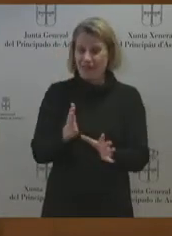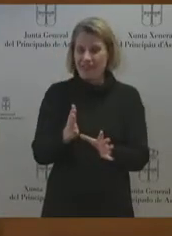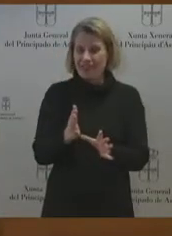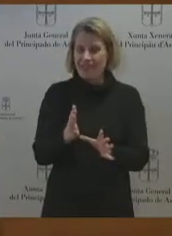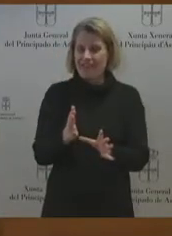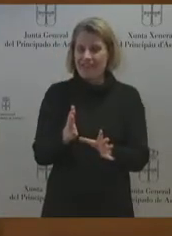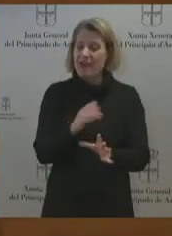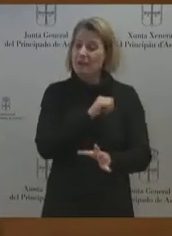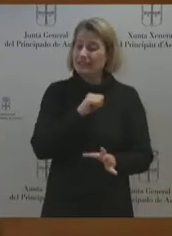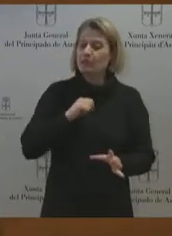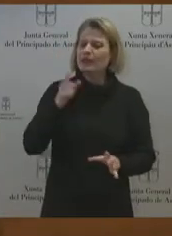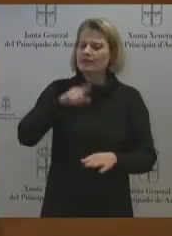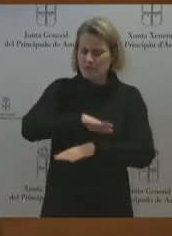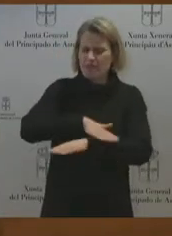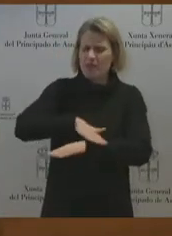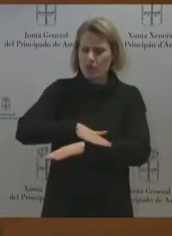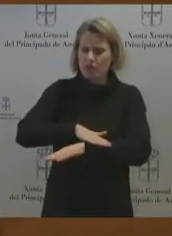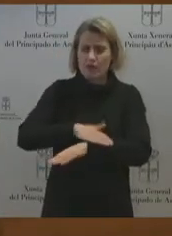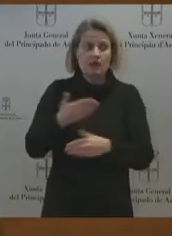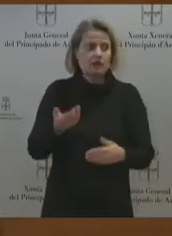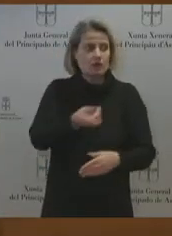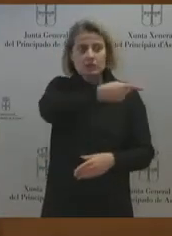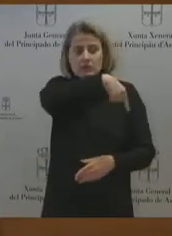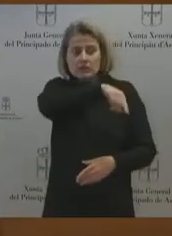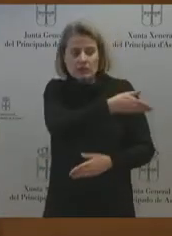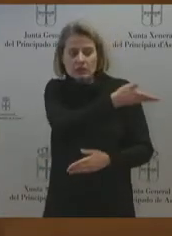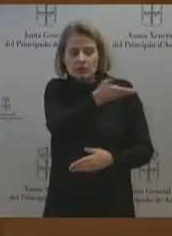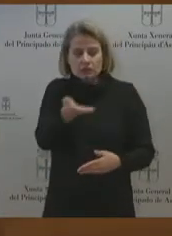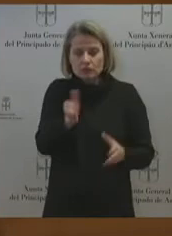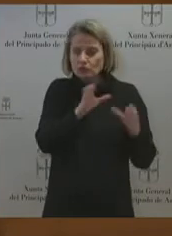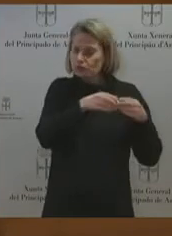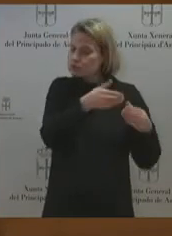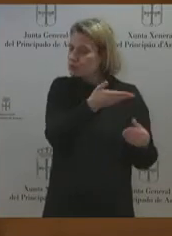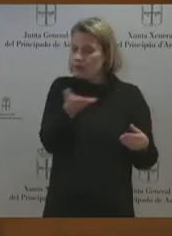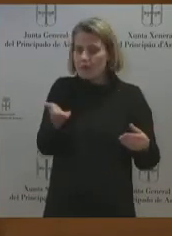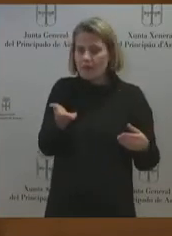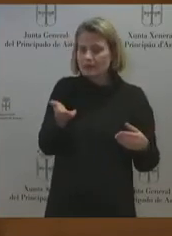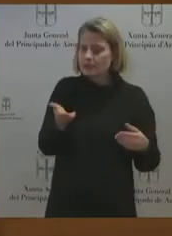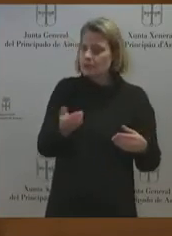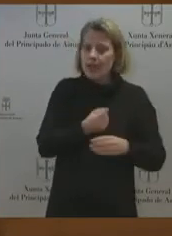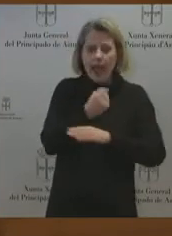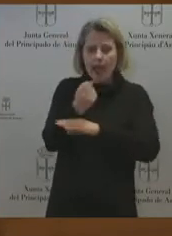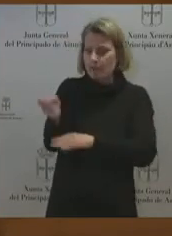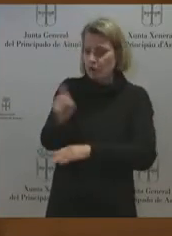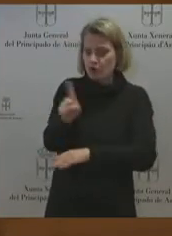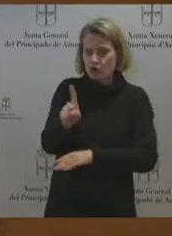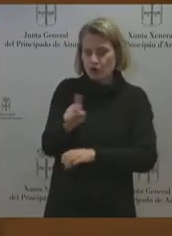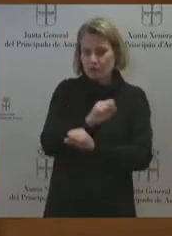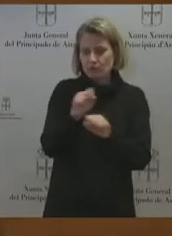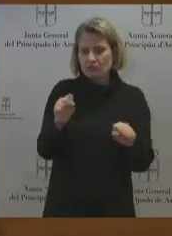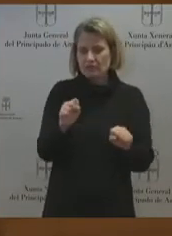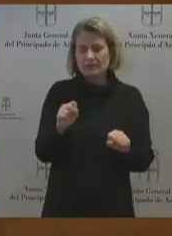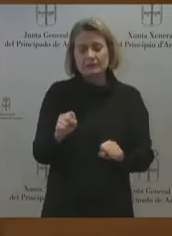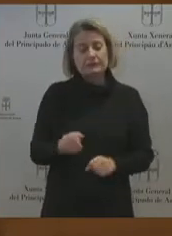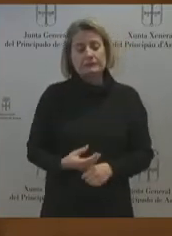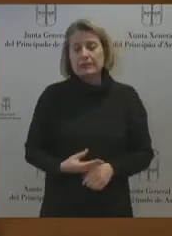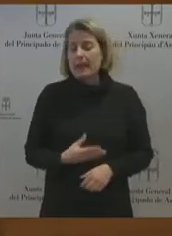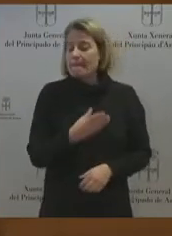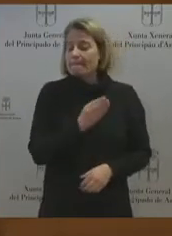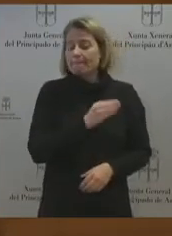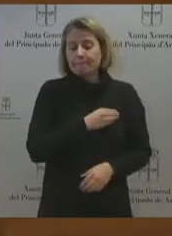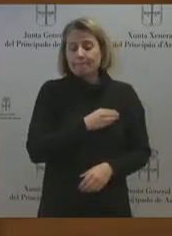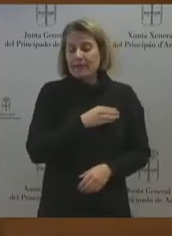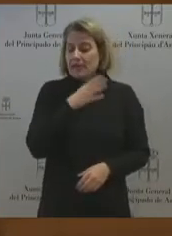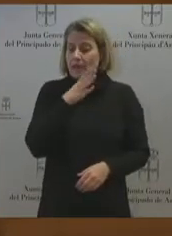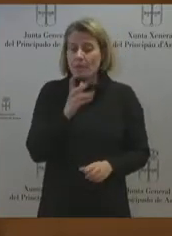al respecto. Una pena, y con esto concluyo, una pena que un sector absolutamente estratégico y